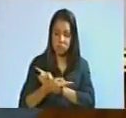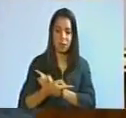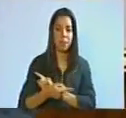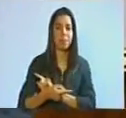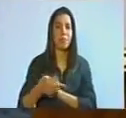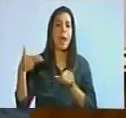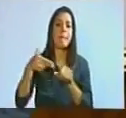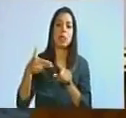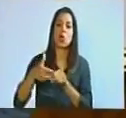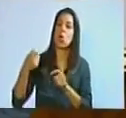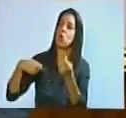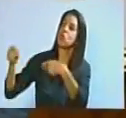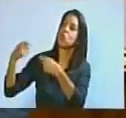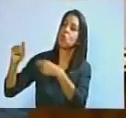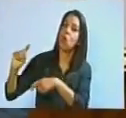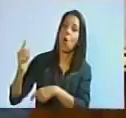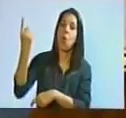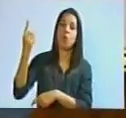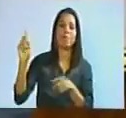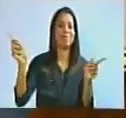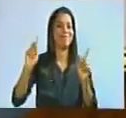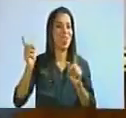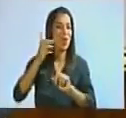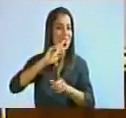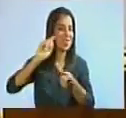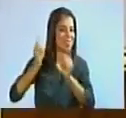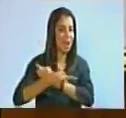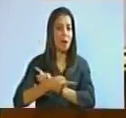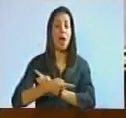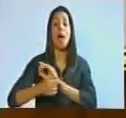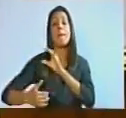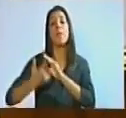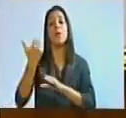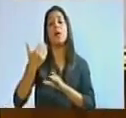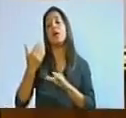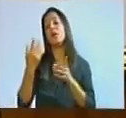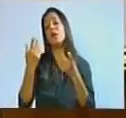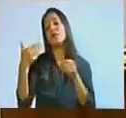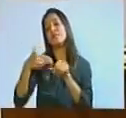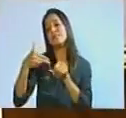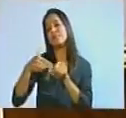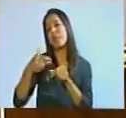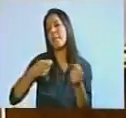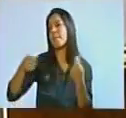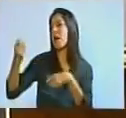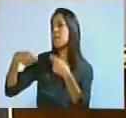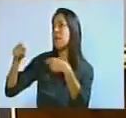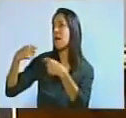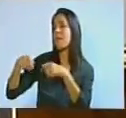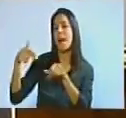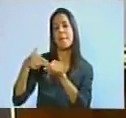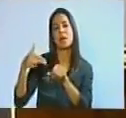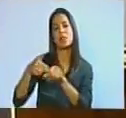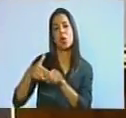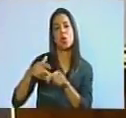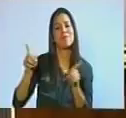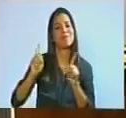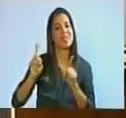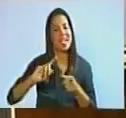postrentista, un nuevo modelo económico postpetrolero, un modelo económico